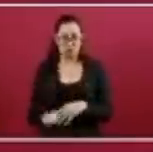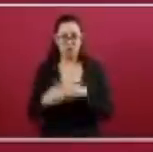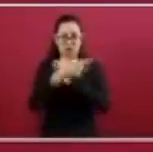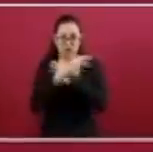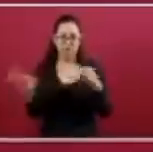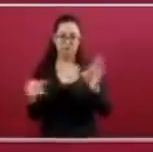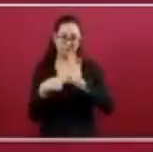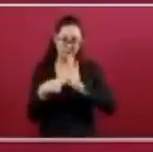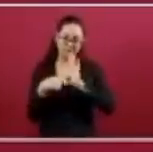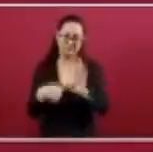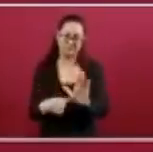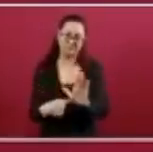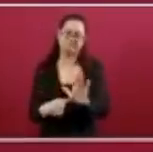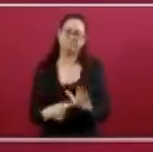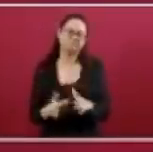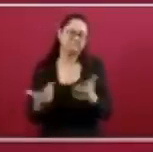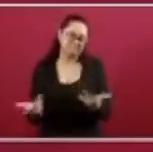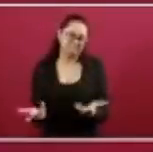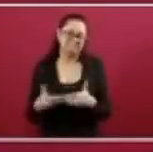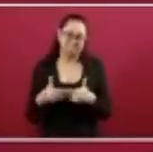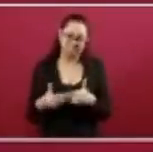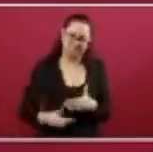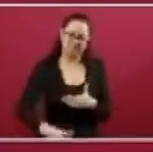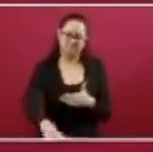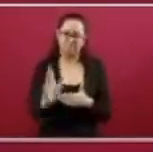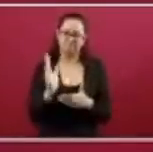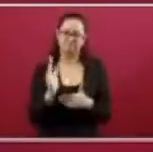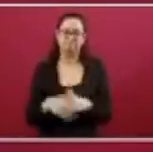vista a la